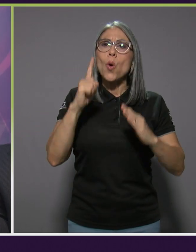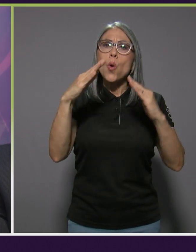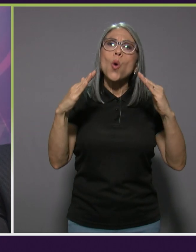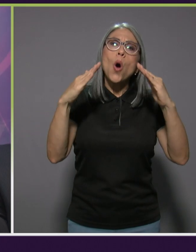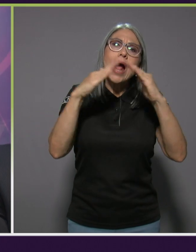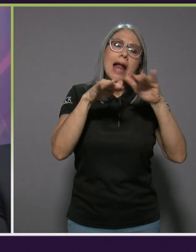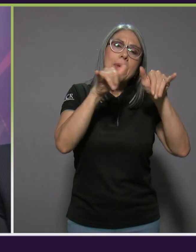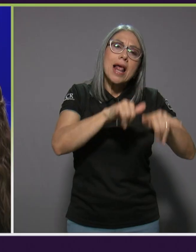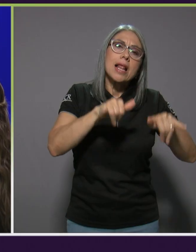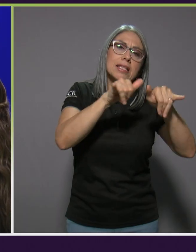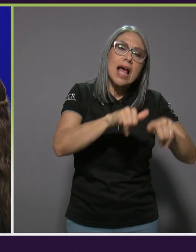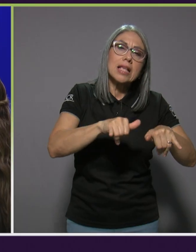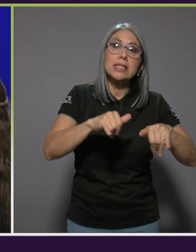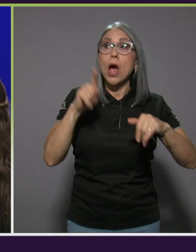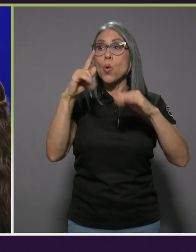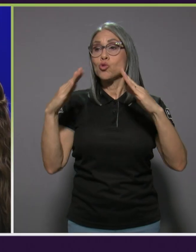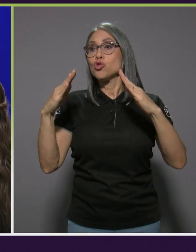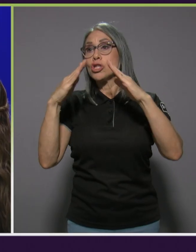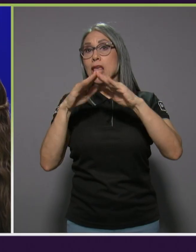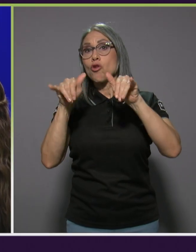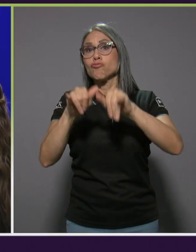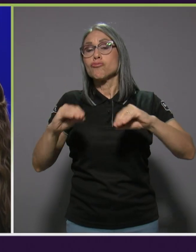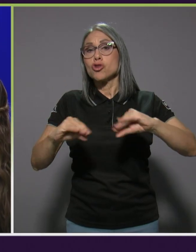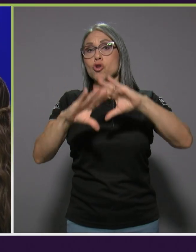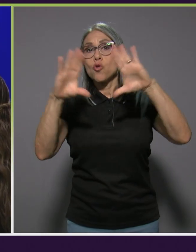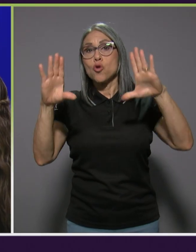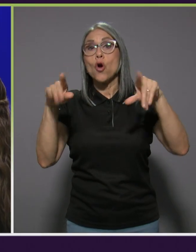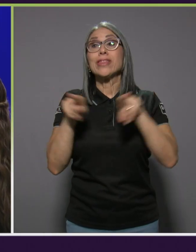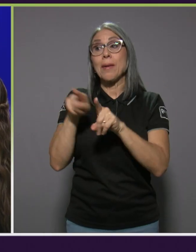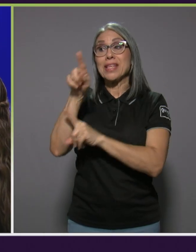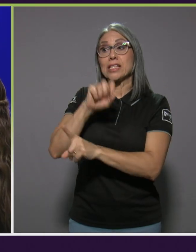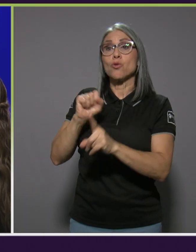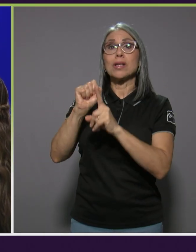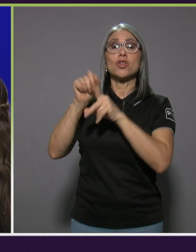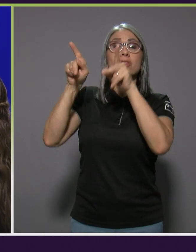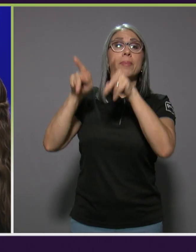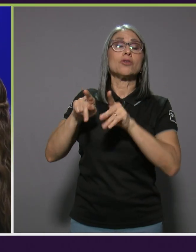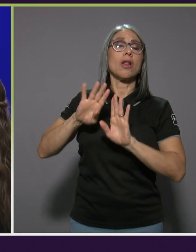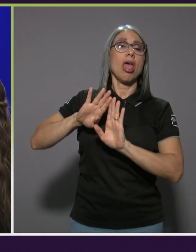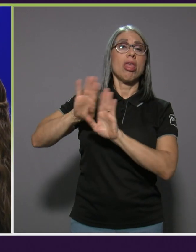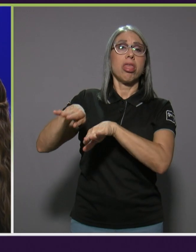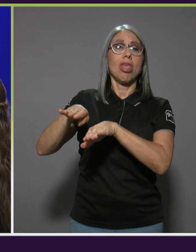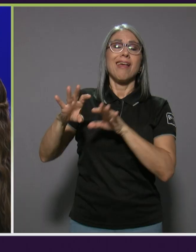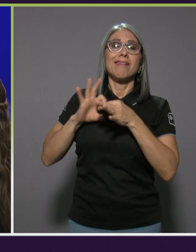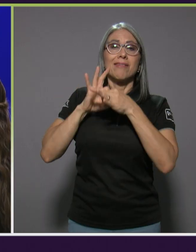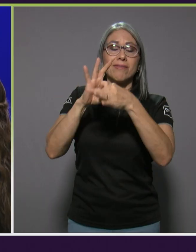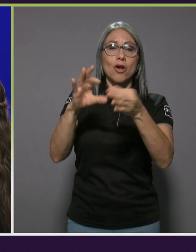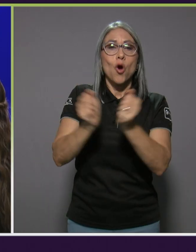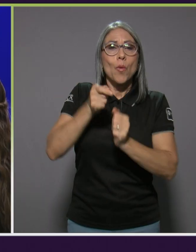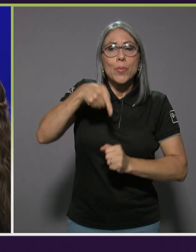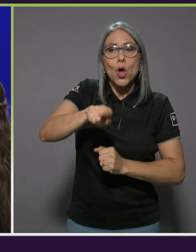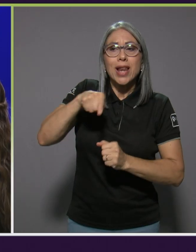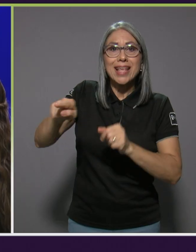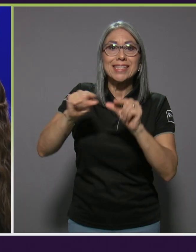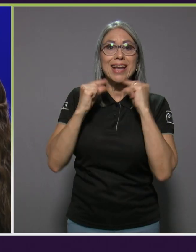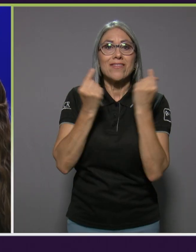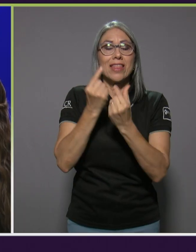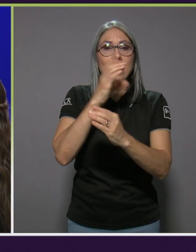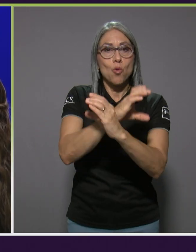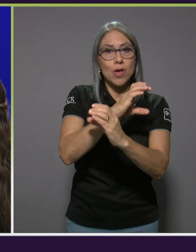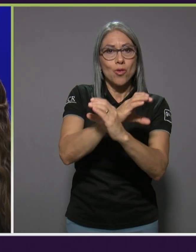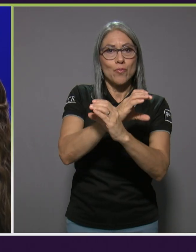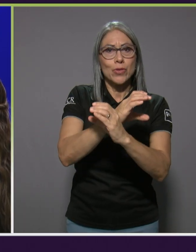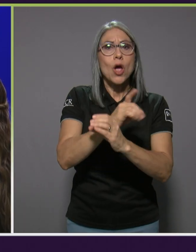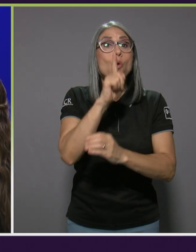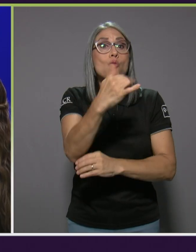un centro diurno, la situación de abandonados que tiene que ver con violencia específicamente y red de cuidado. Un error que comete la población